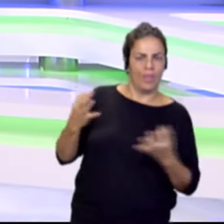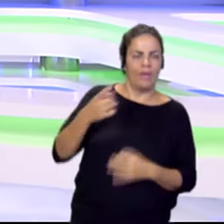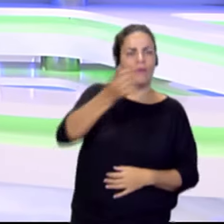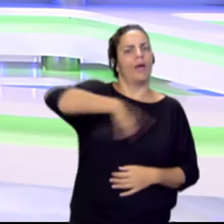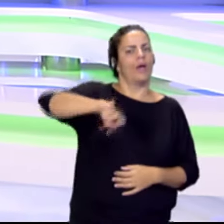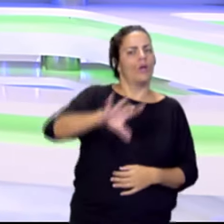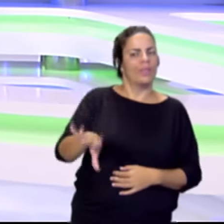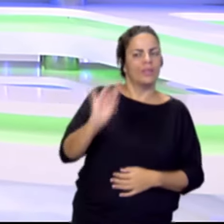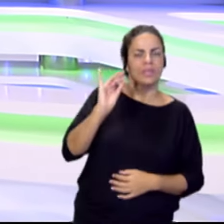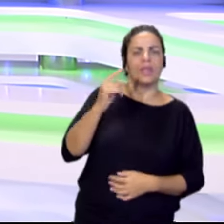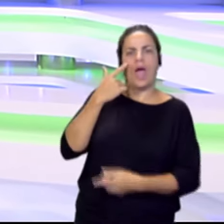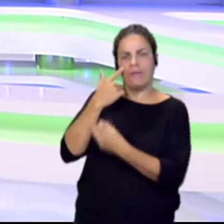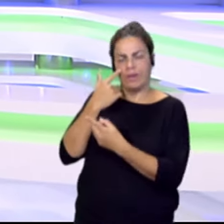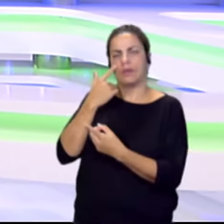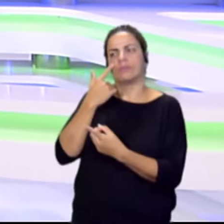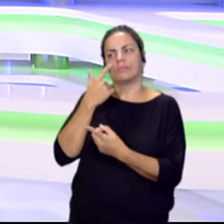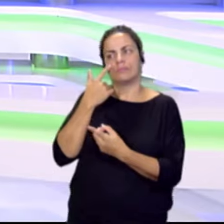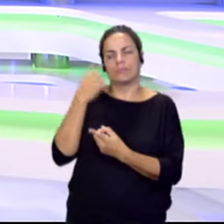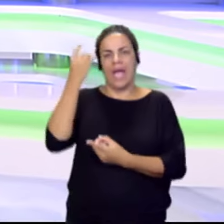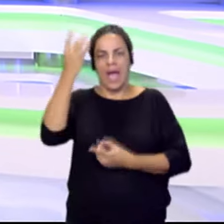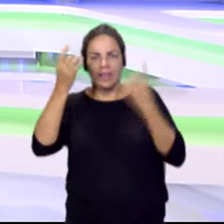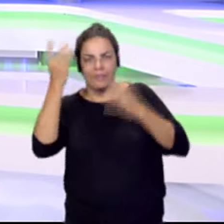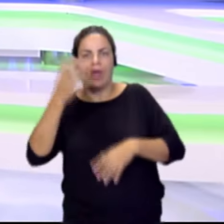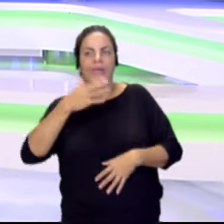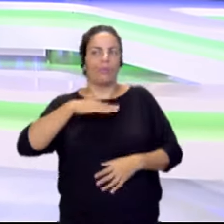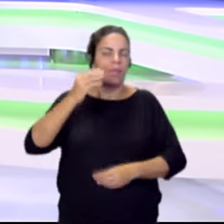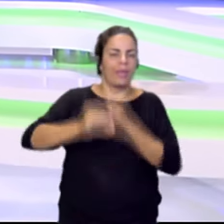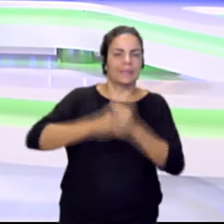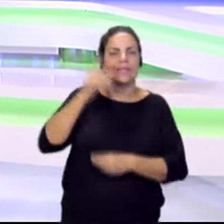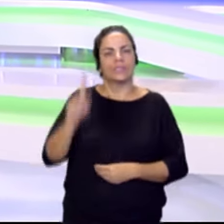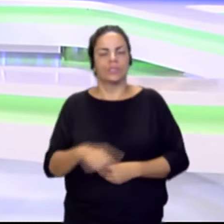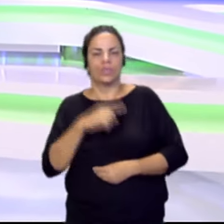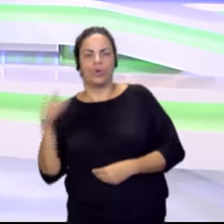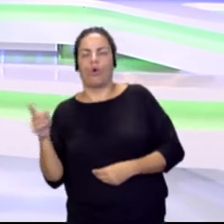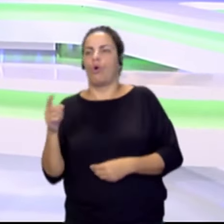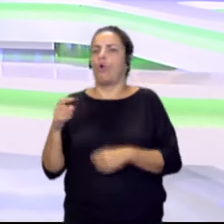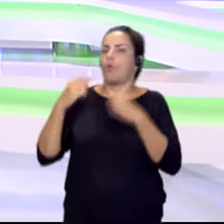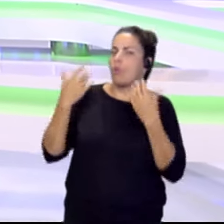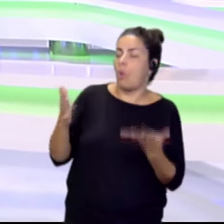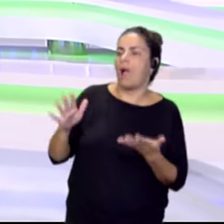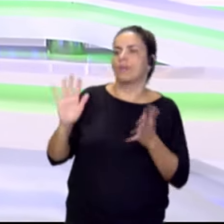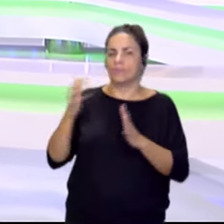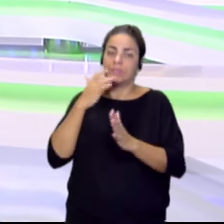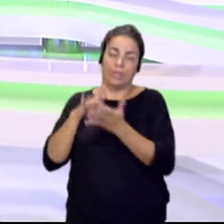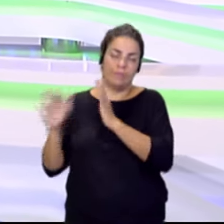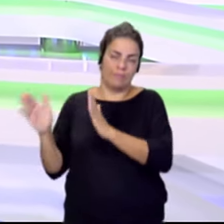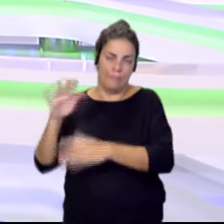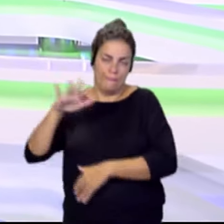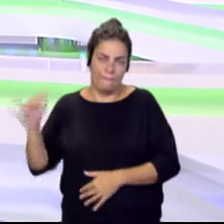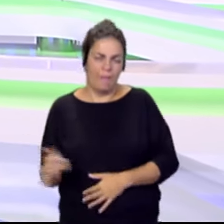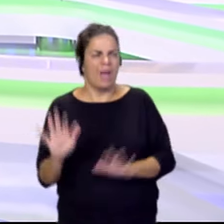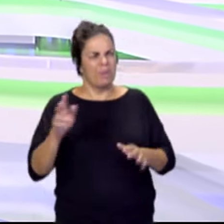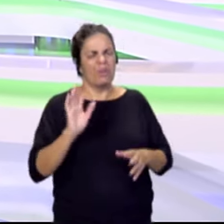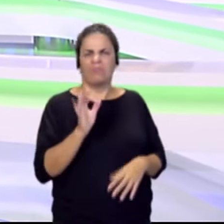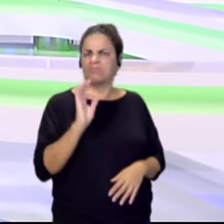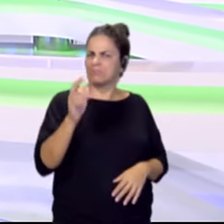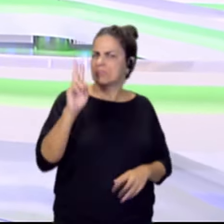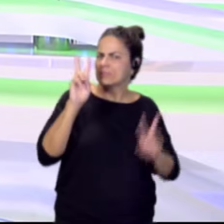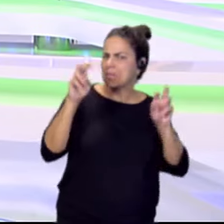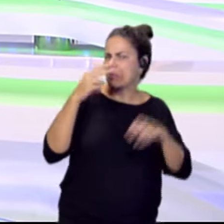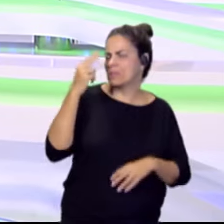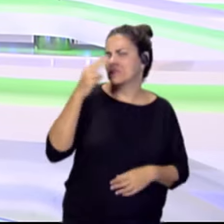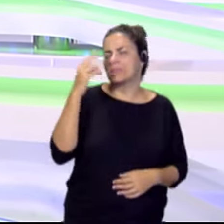cómo y por qué se pueden hacer actividades estando de baja. Pero es verdad que es un tema bastante interesante porque no sabemos mucho y